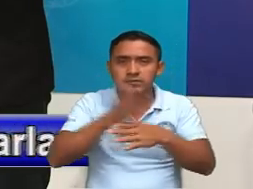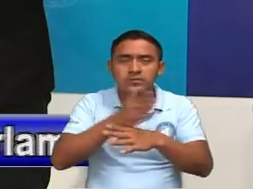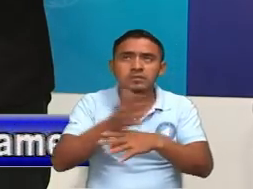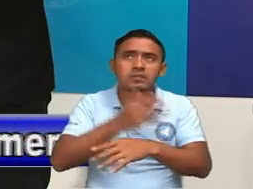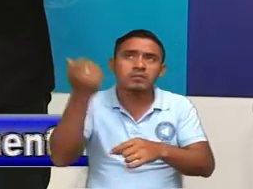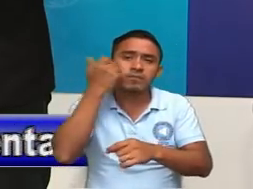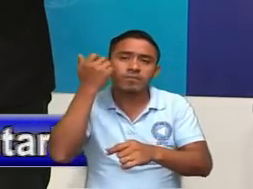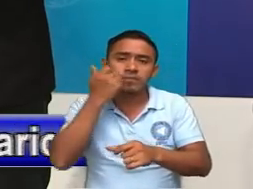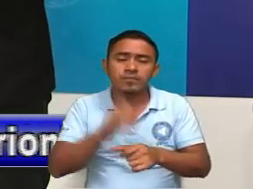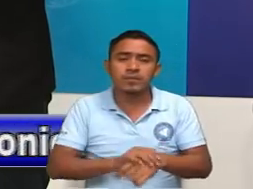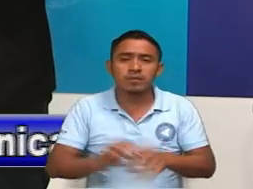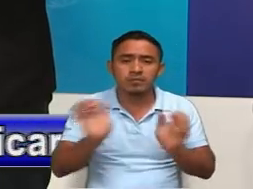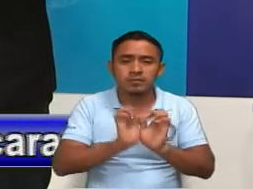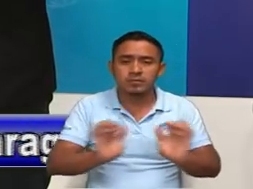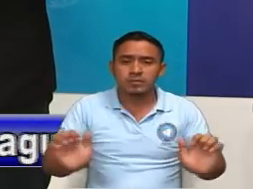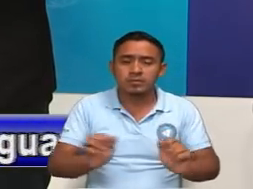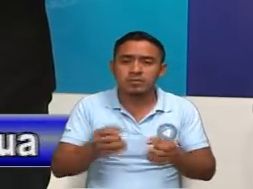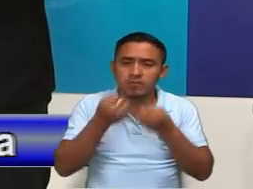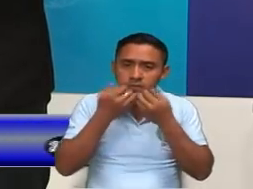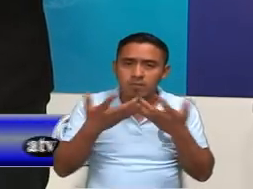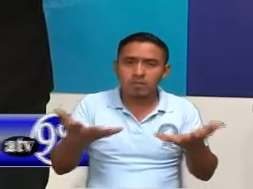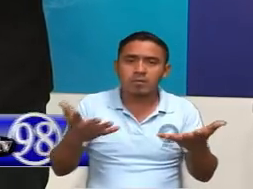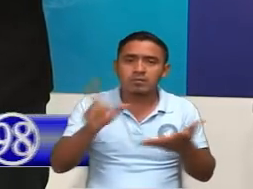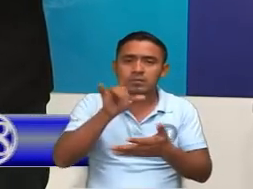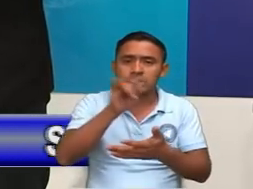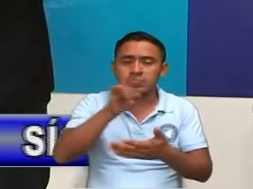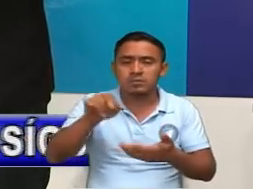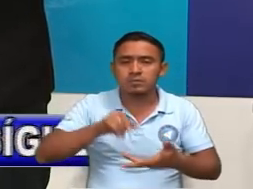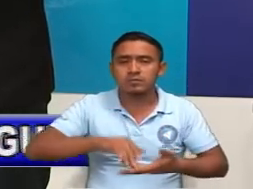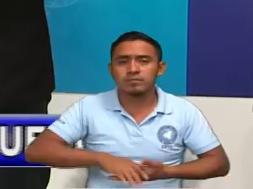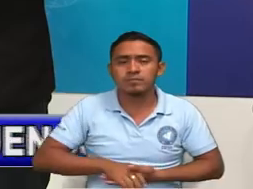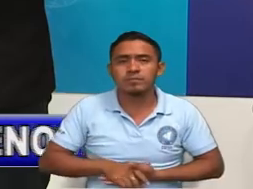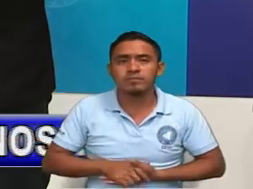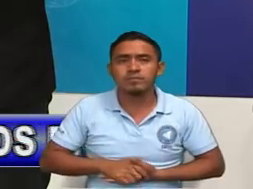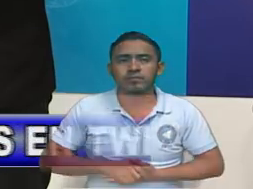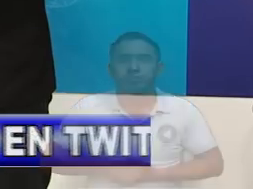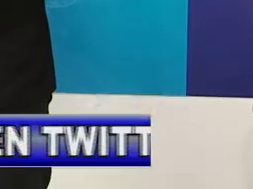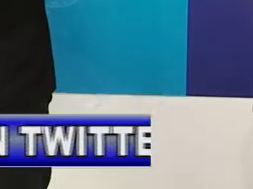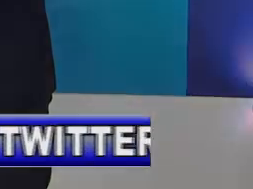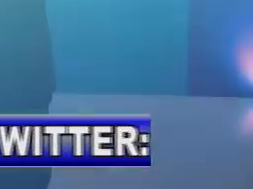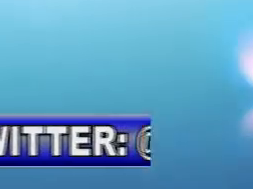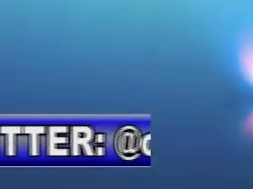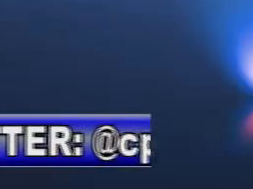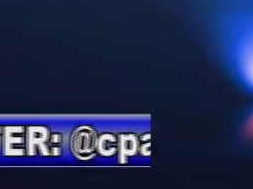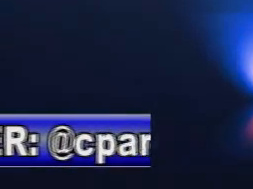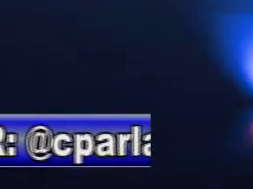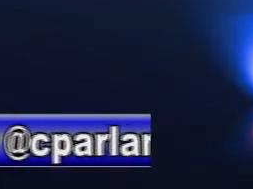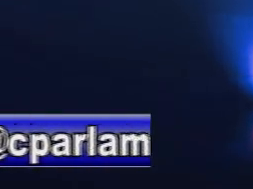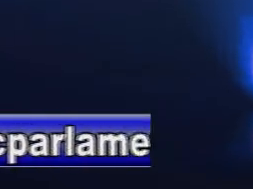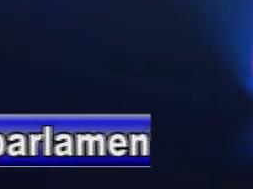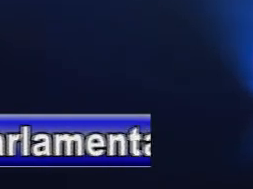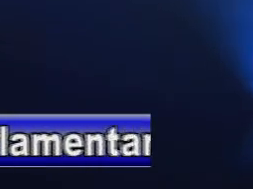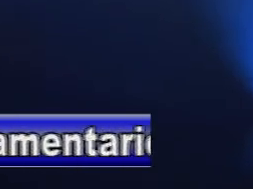Enfermedades del Recién Nacido. Al respecto, nuestra compañera de labores, Liz Escoto, nos brinda más detalles.